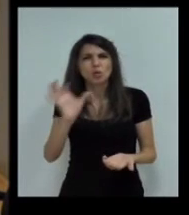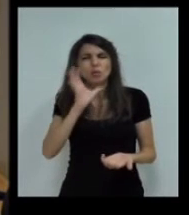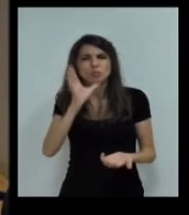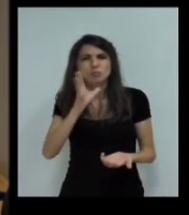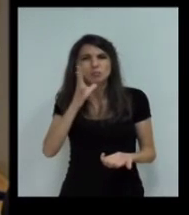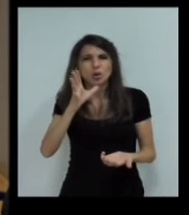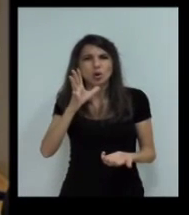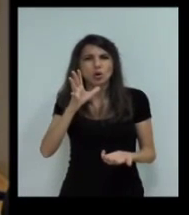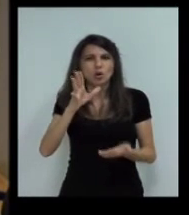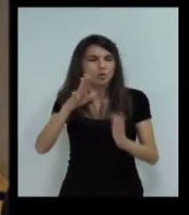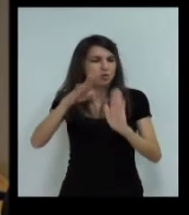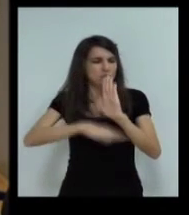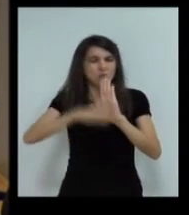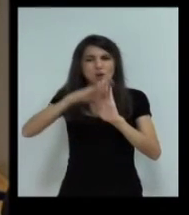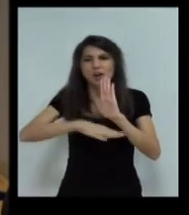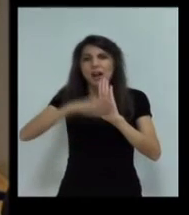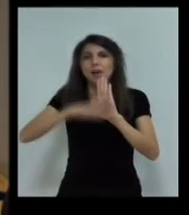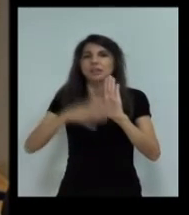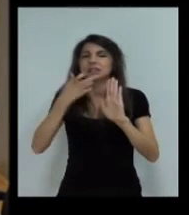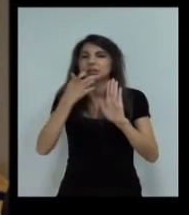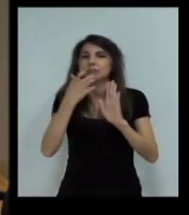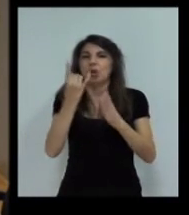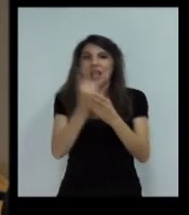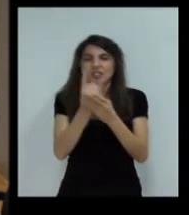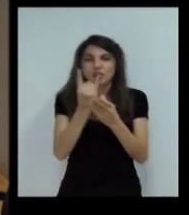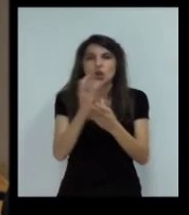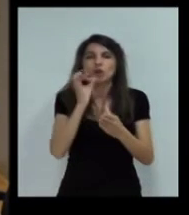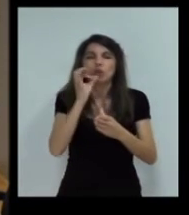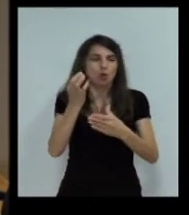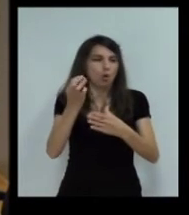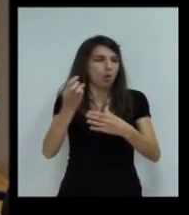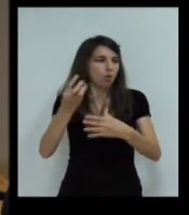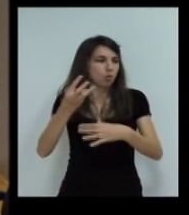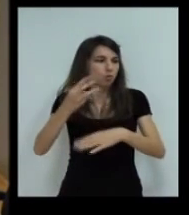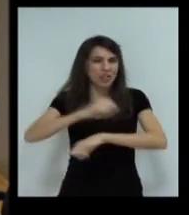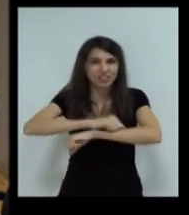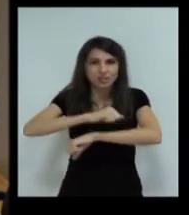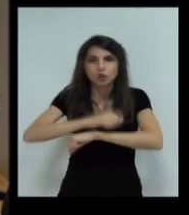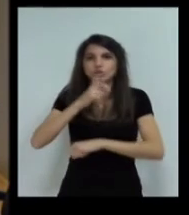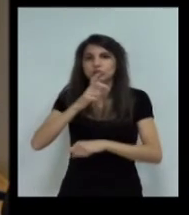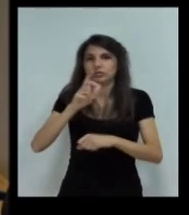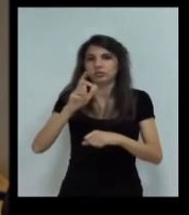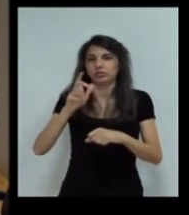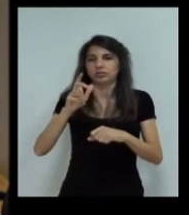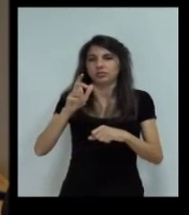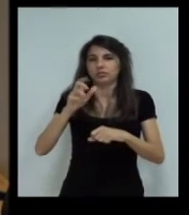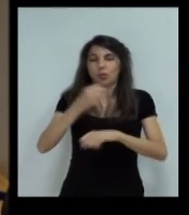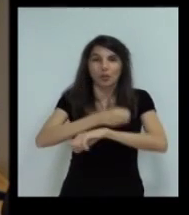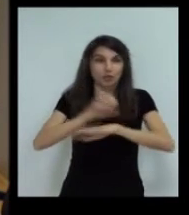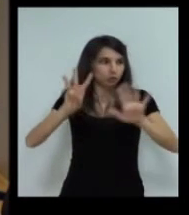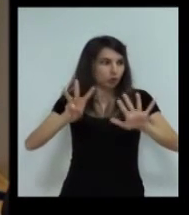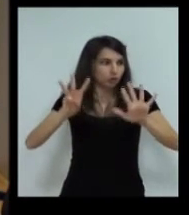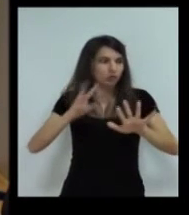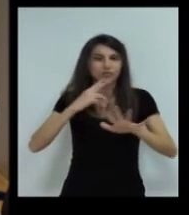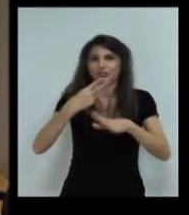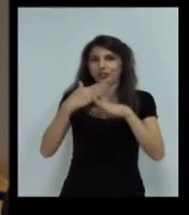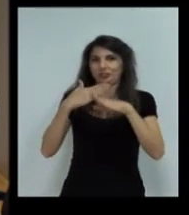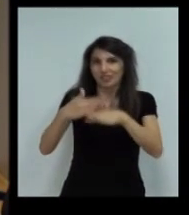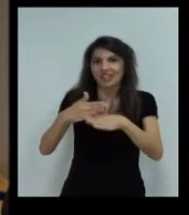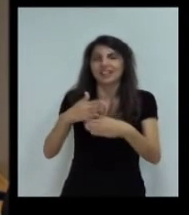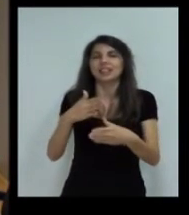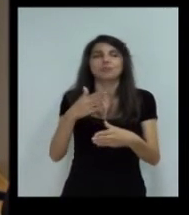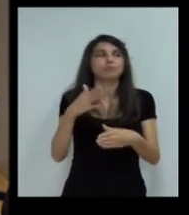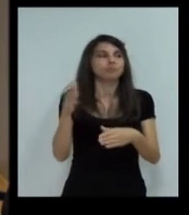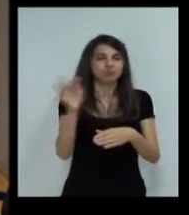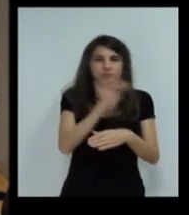técnicamente que funcionarían bajo iOS, bajo Android, bajo Windows 8 y tal sería suficiente, y es barato, ¿no? Dentro de lo que cabe como desarrollo. Técnicamente es